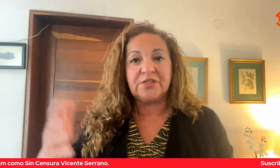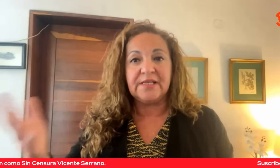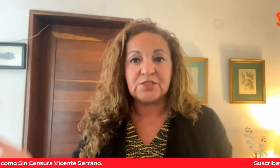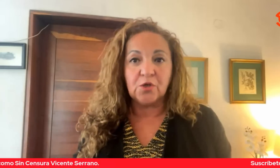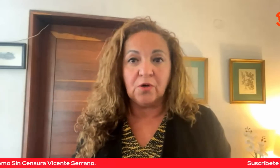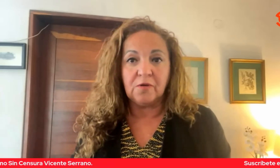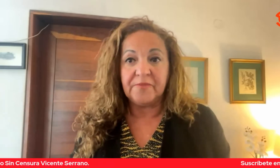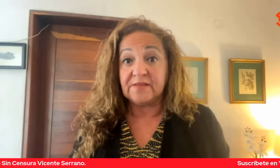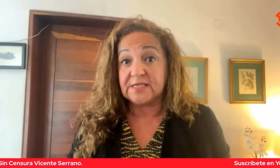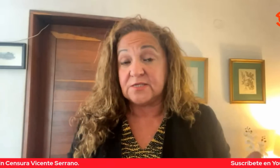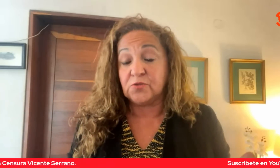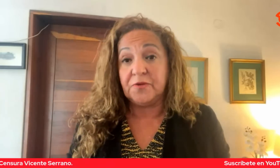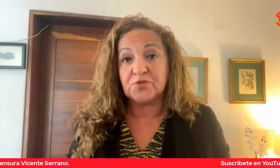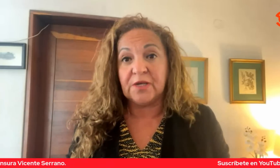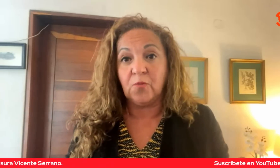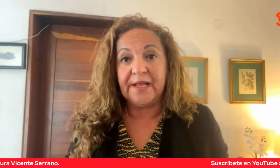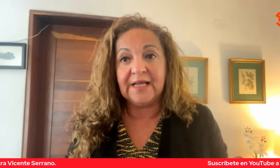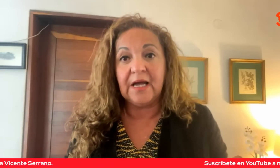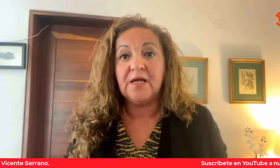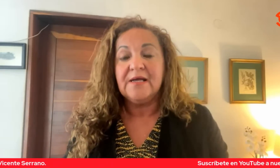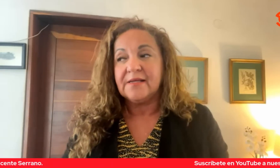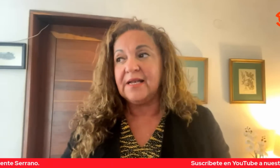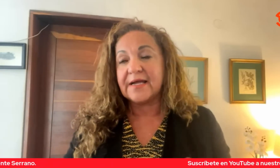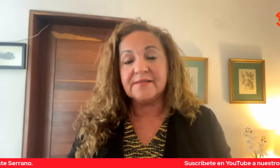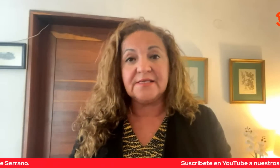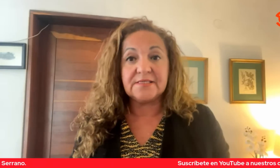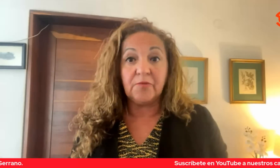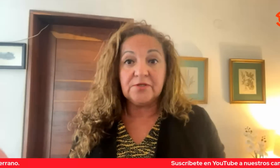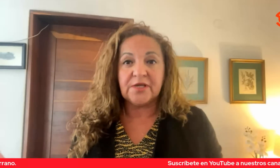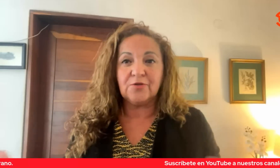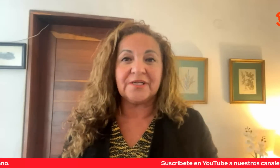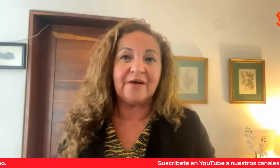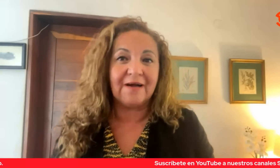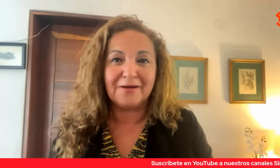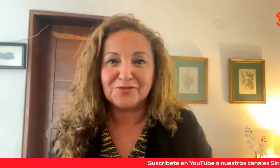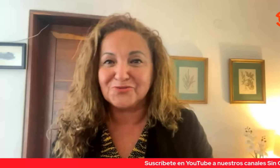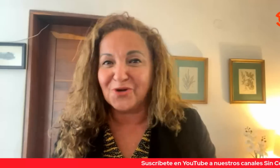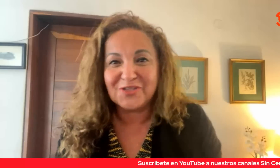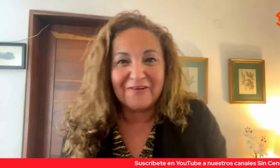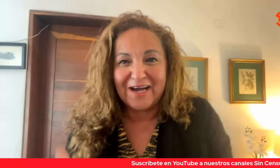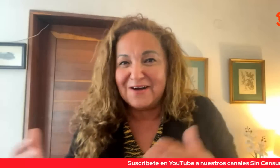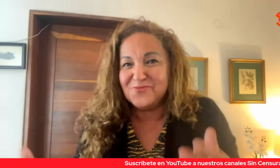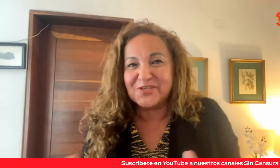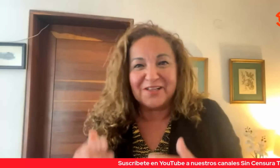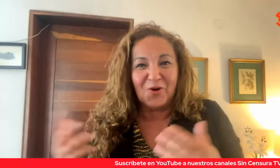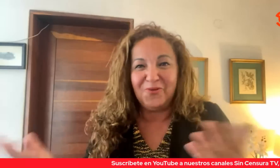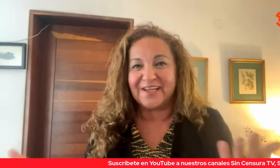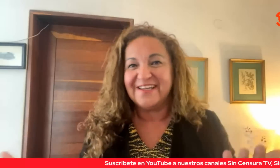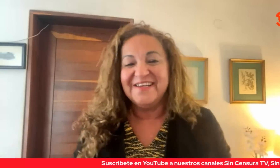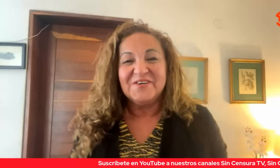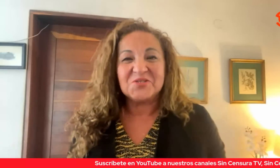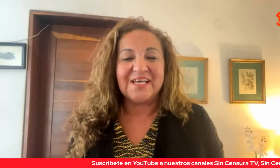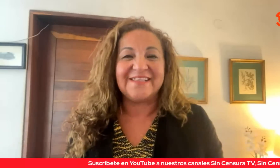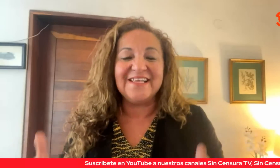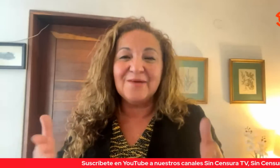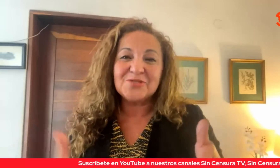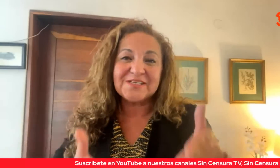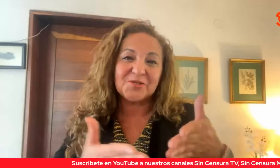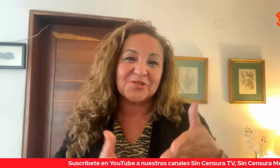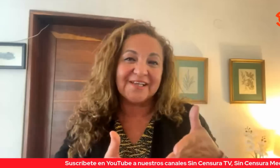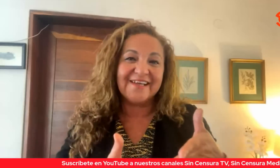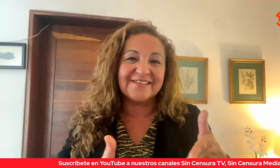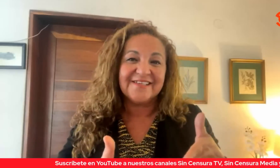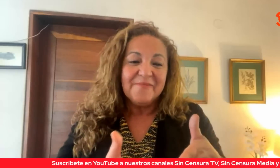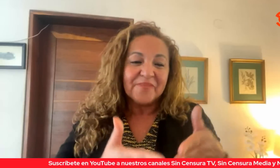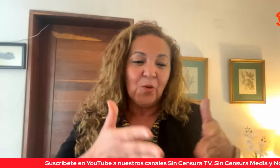se utilizó mientras estuvimos en huelga. La gente dice, bueno, es que no trabajábamos el doble. O sea, teníamos